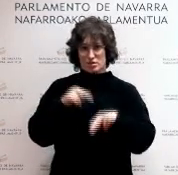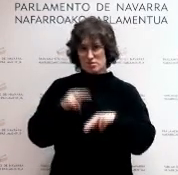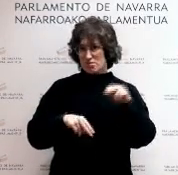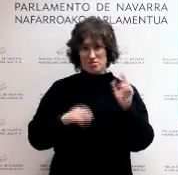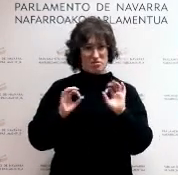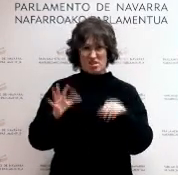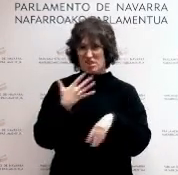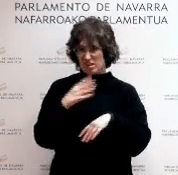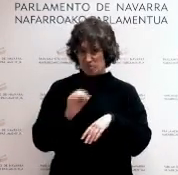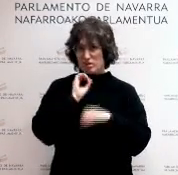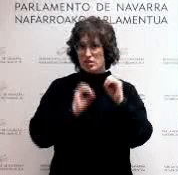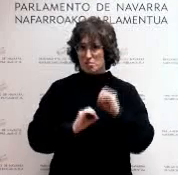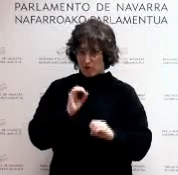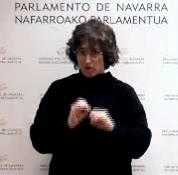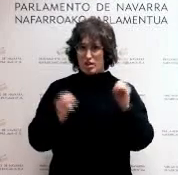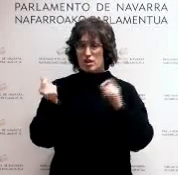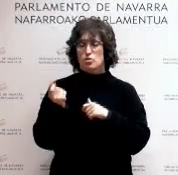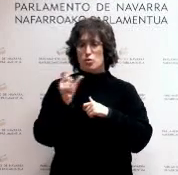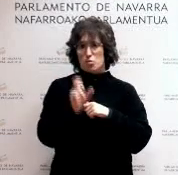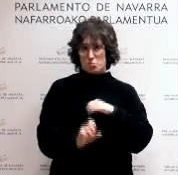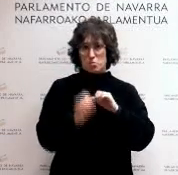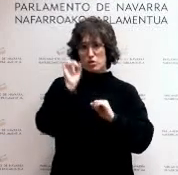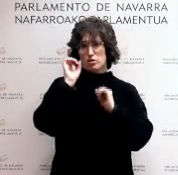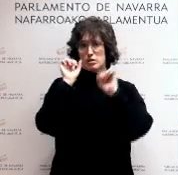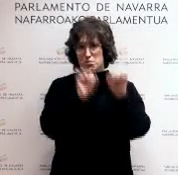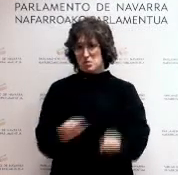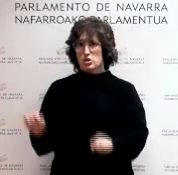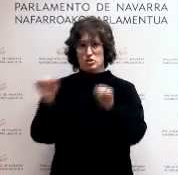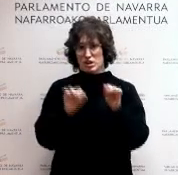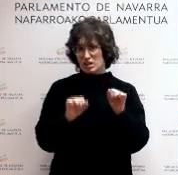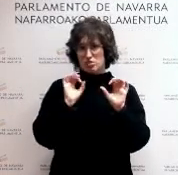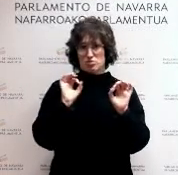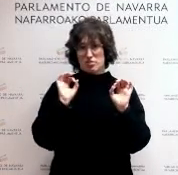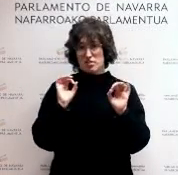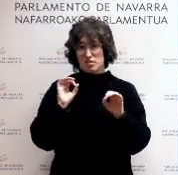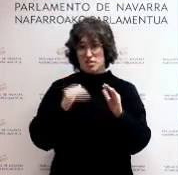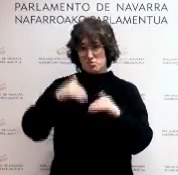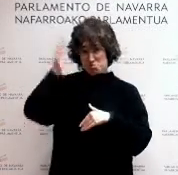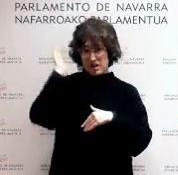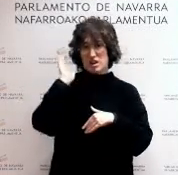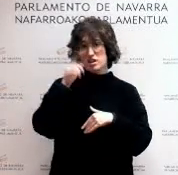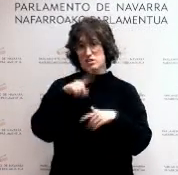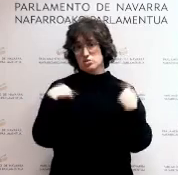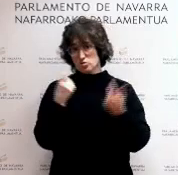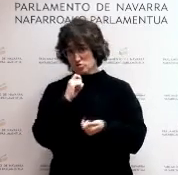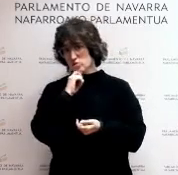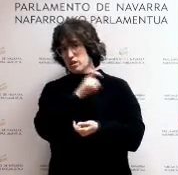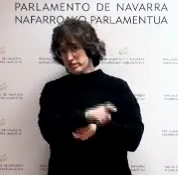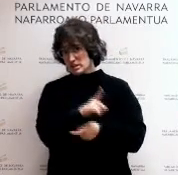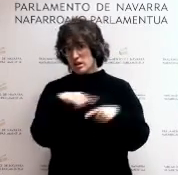50% del presupuesto protegible, el importe de las ayudas a solicitar. Lo advertimos, propusimos una enmienda para corregirlo, la